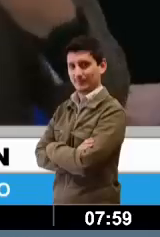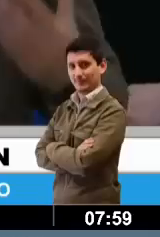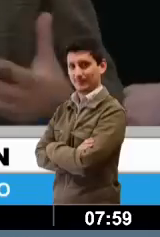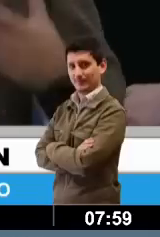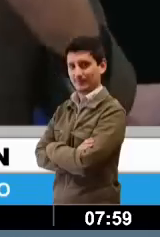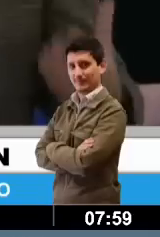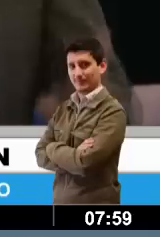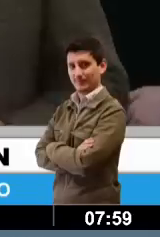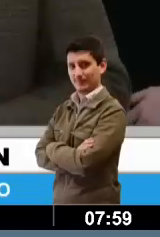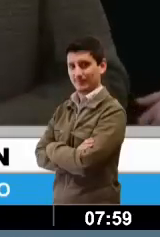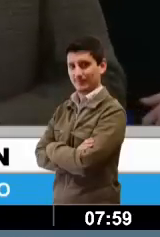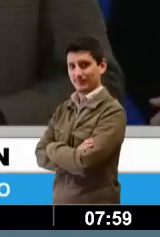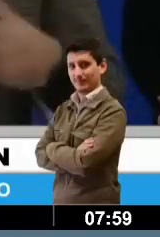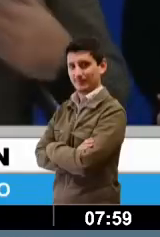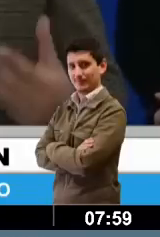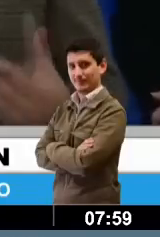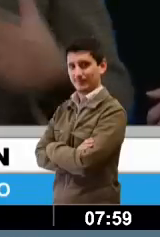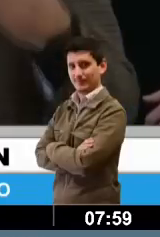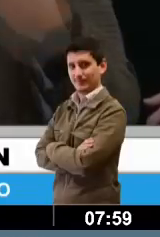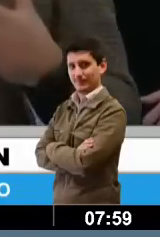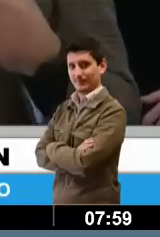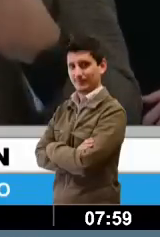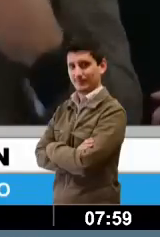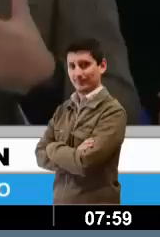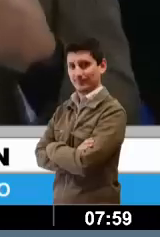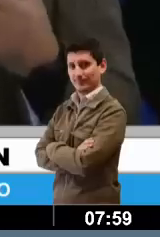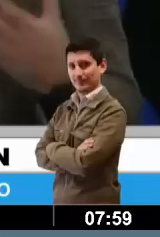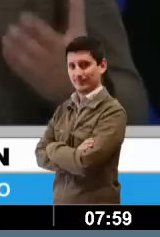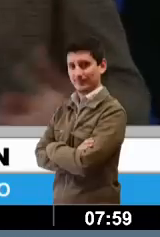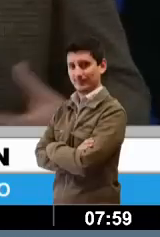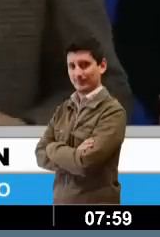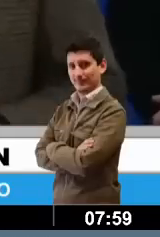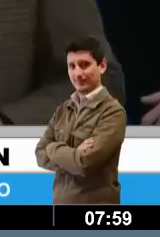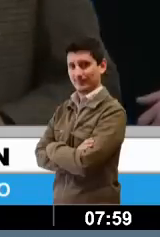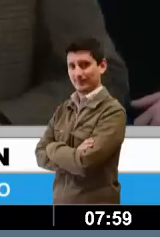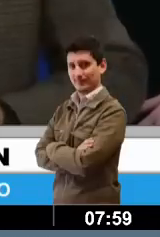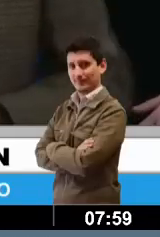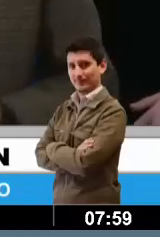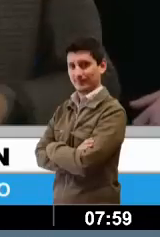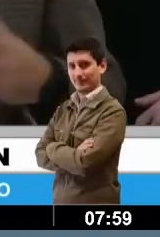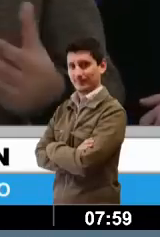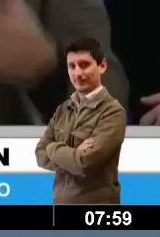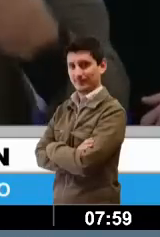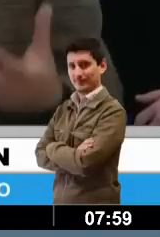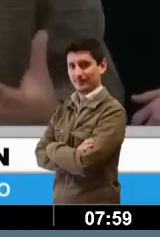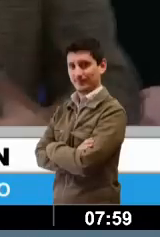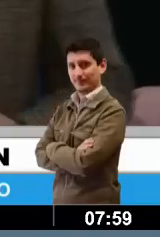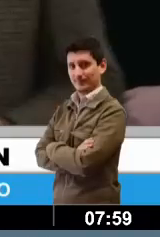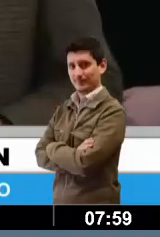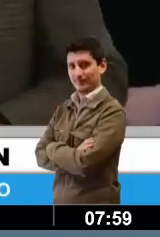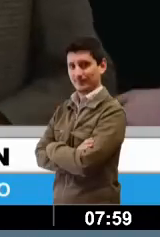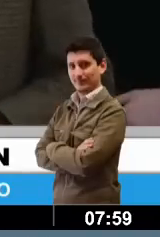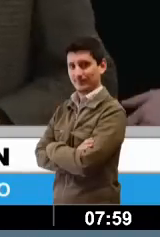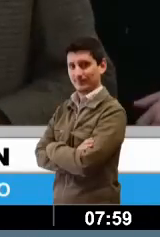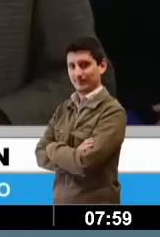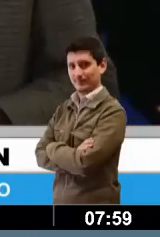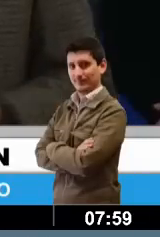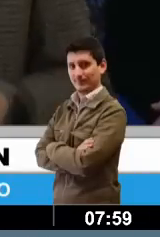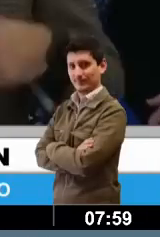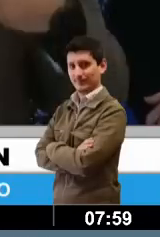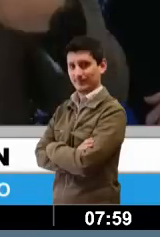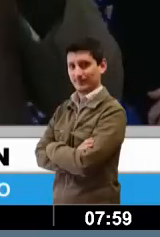sea el señor de Educación es de RD, no es comunista. Y por lo tanto aquí hay un problema de partido. ¿Qué dijo Erika